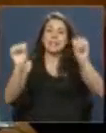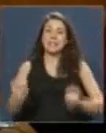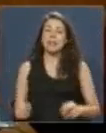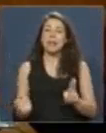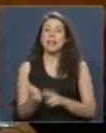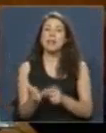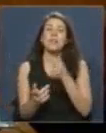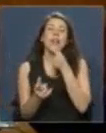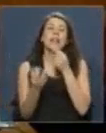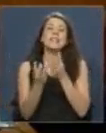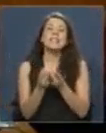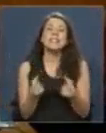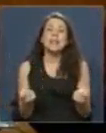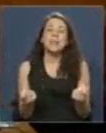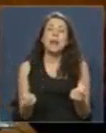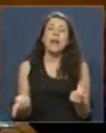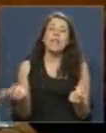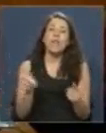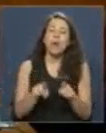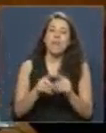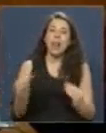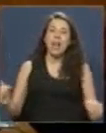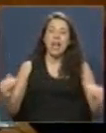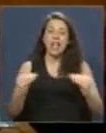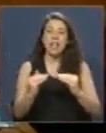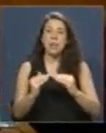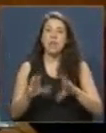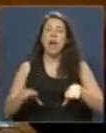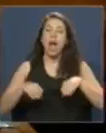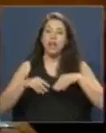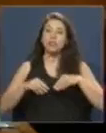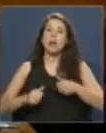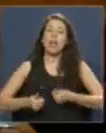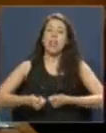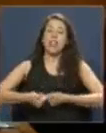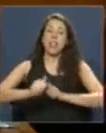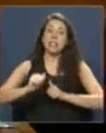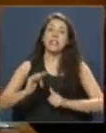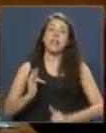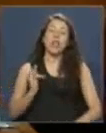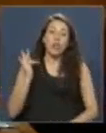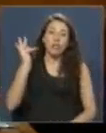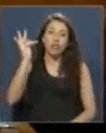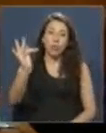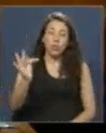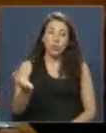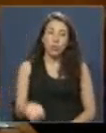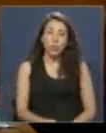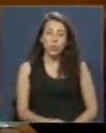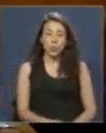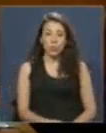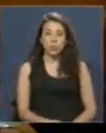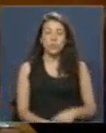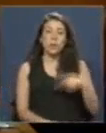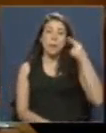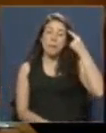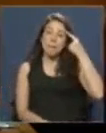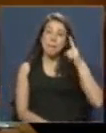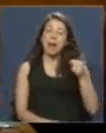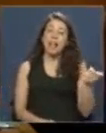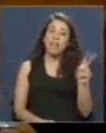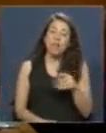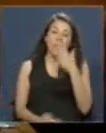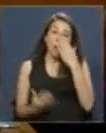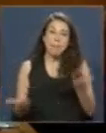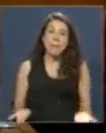simplificar, restablecer la equidad y asumir los desafíos que se nos vienen encima ahora ya para reactivar la